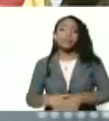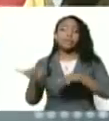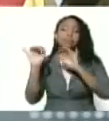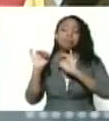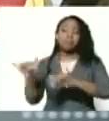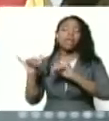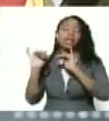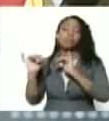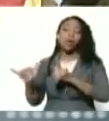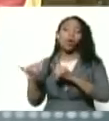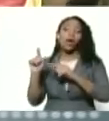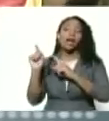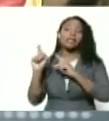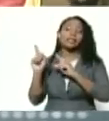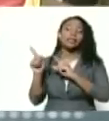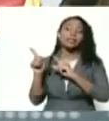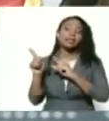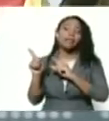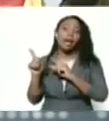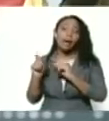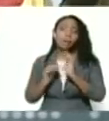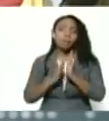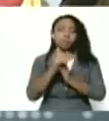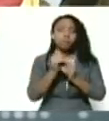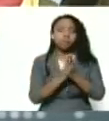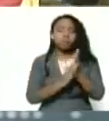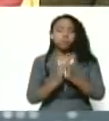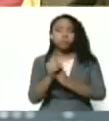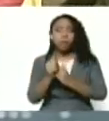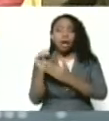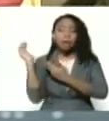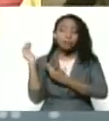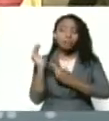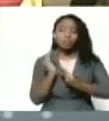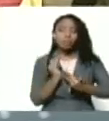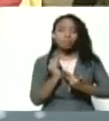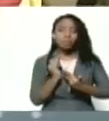Asimismo, él con este emprendimiento ha venido